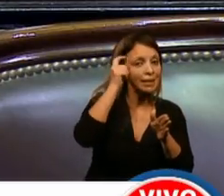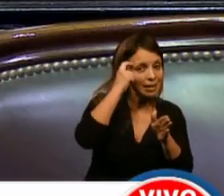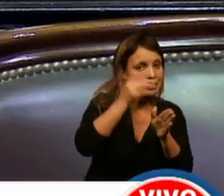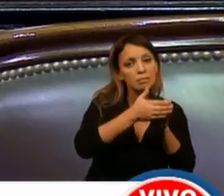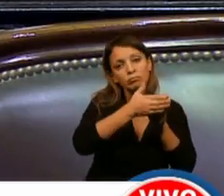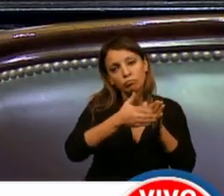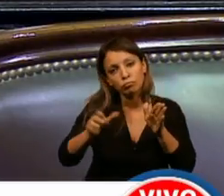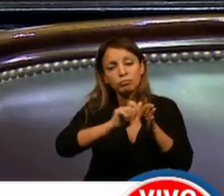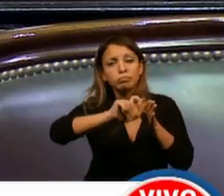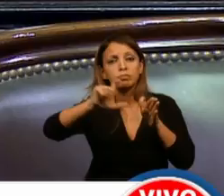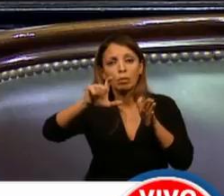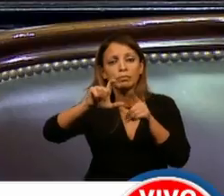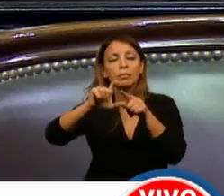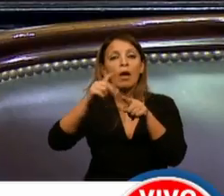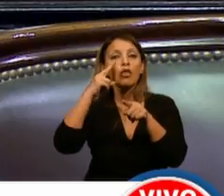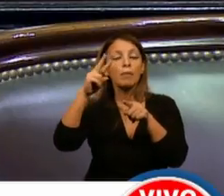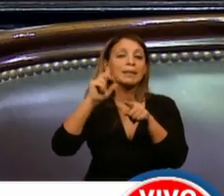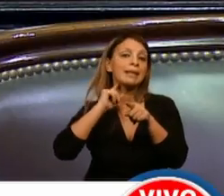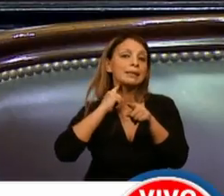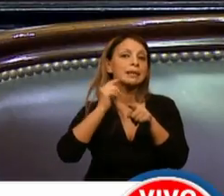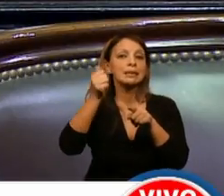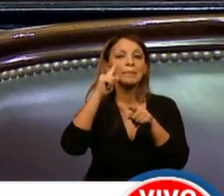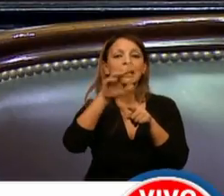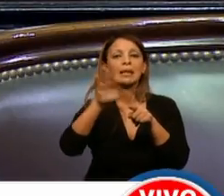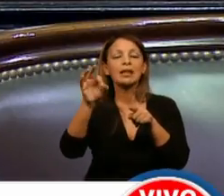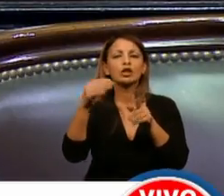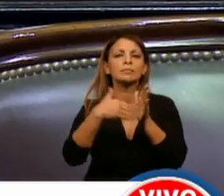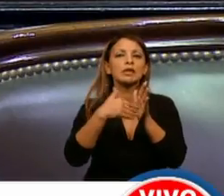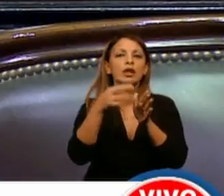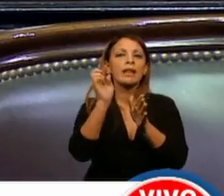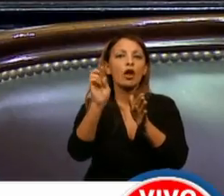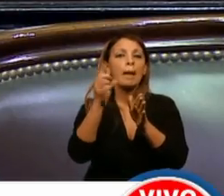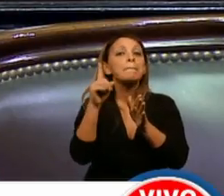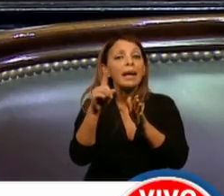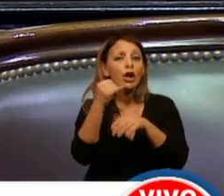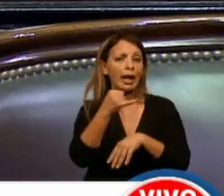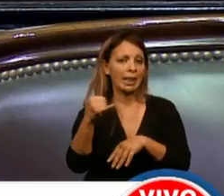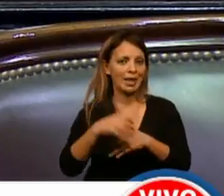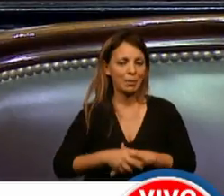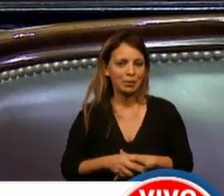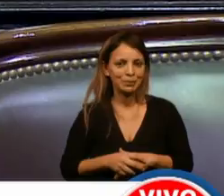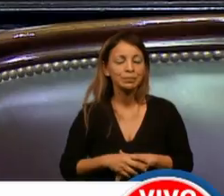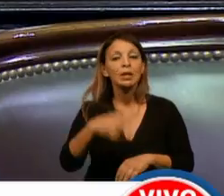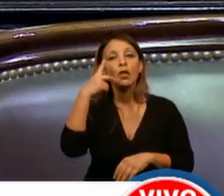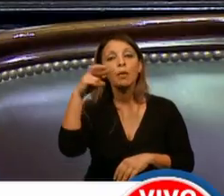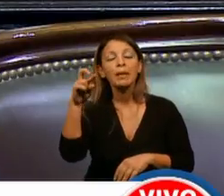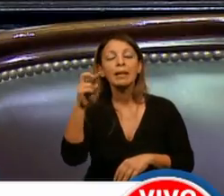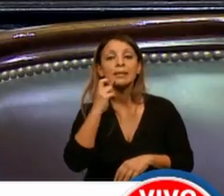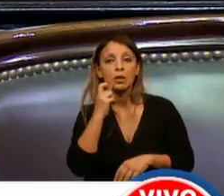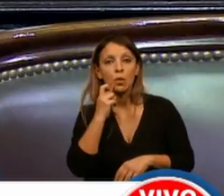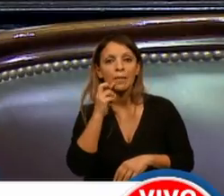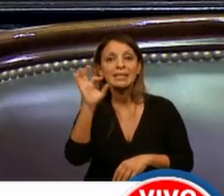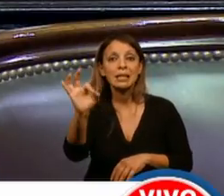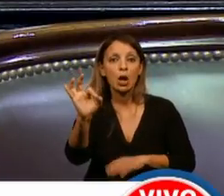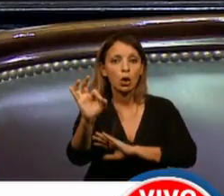en el año 2013 de 6.500 millones de dólares negativos y en el 2019 fue de cero y que después